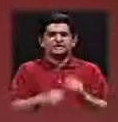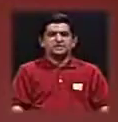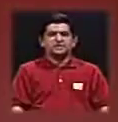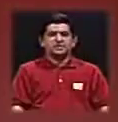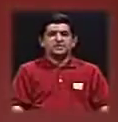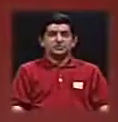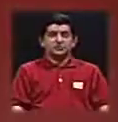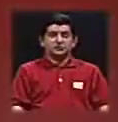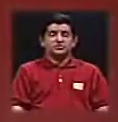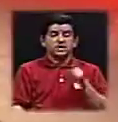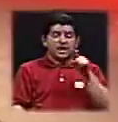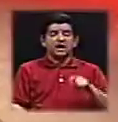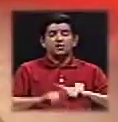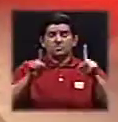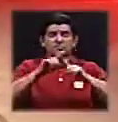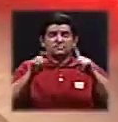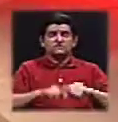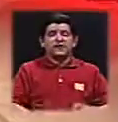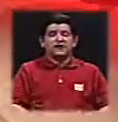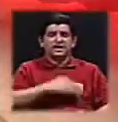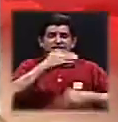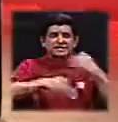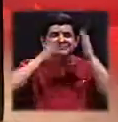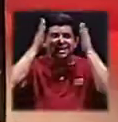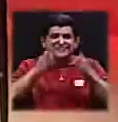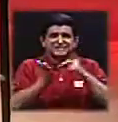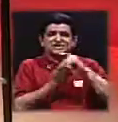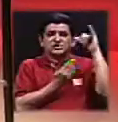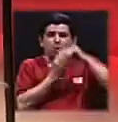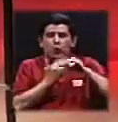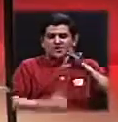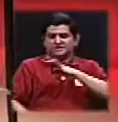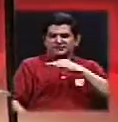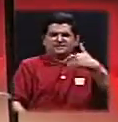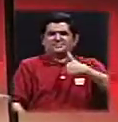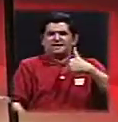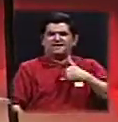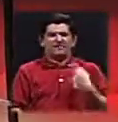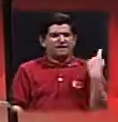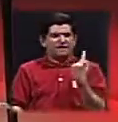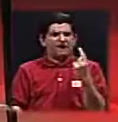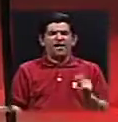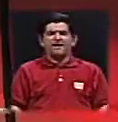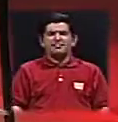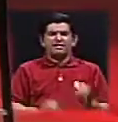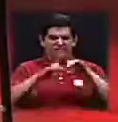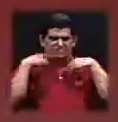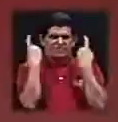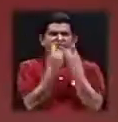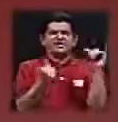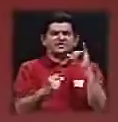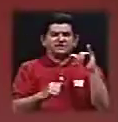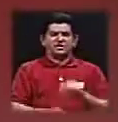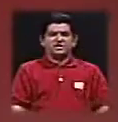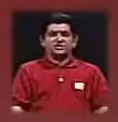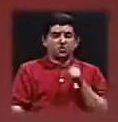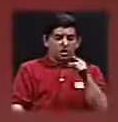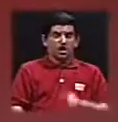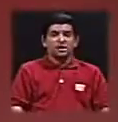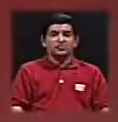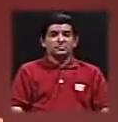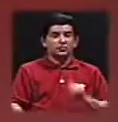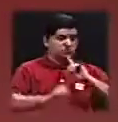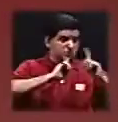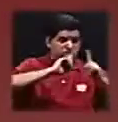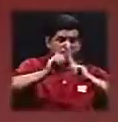los gestores de los proyectos, los beneficios que iba a obtener, ¿verdad? Y cada unidad académica pues ha debido también a su vez difundir